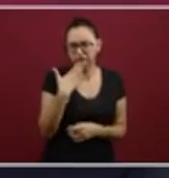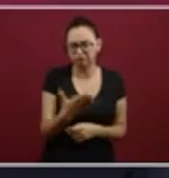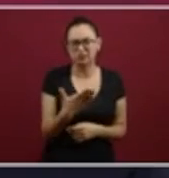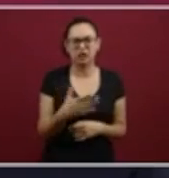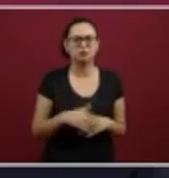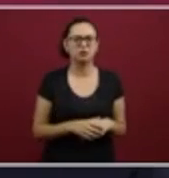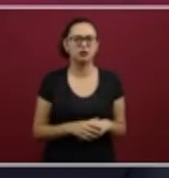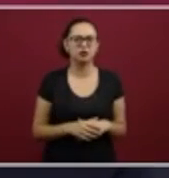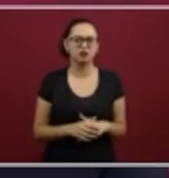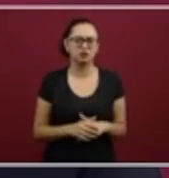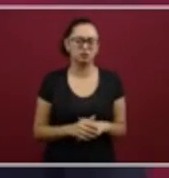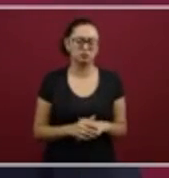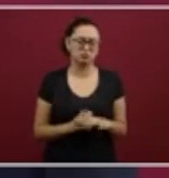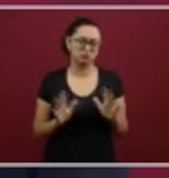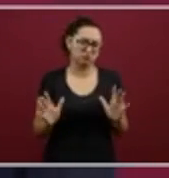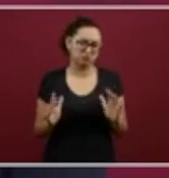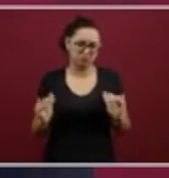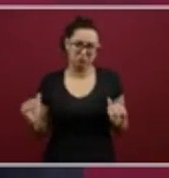plataformas, con lo que